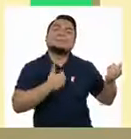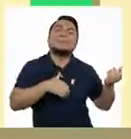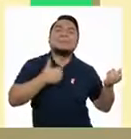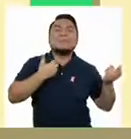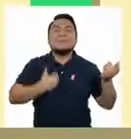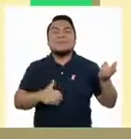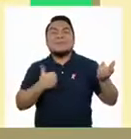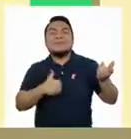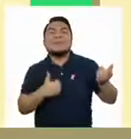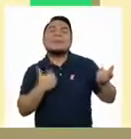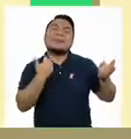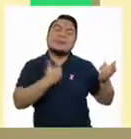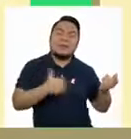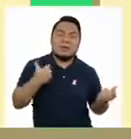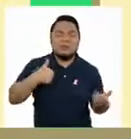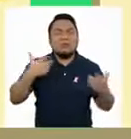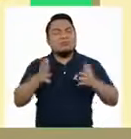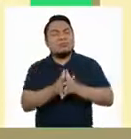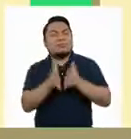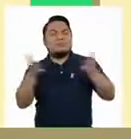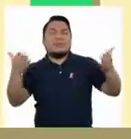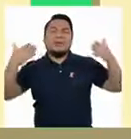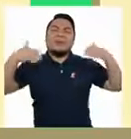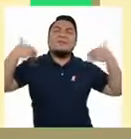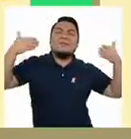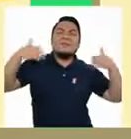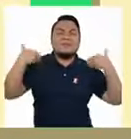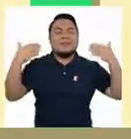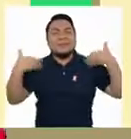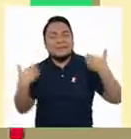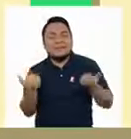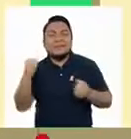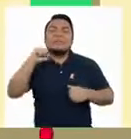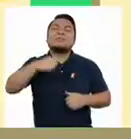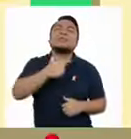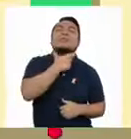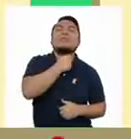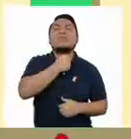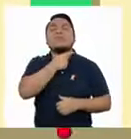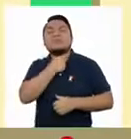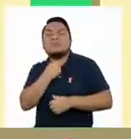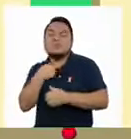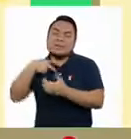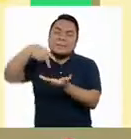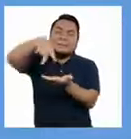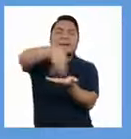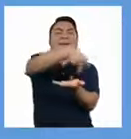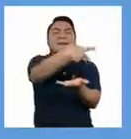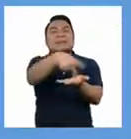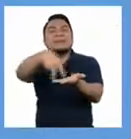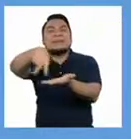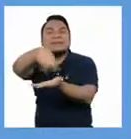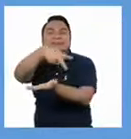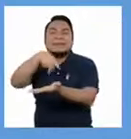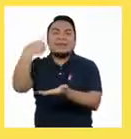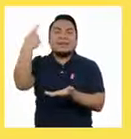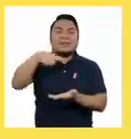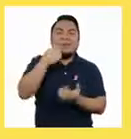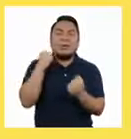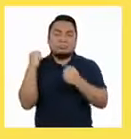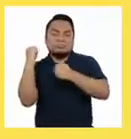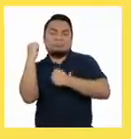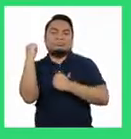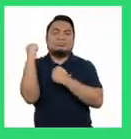país. Somos muy alegres y nos gusta bailar. Cumbia,